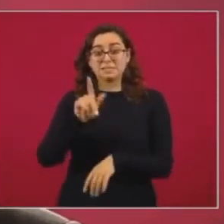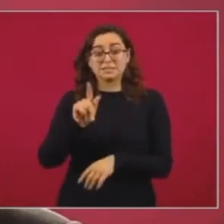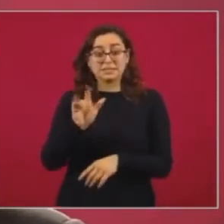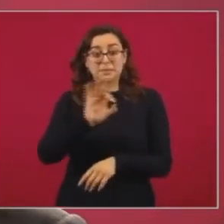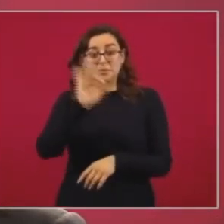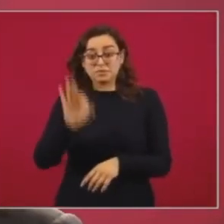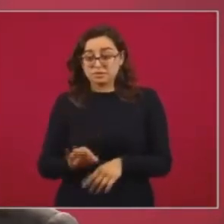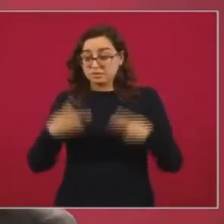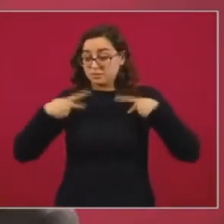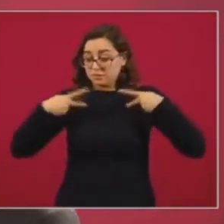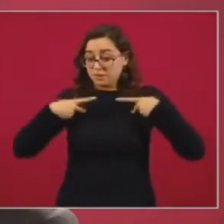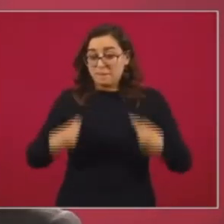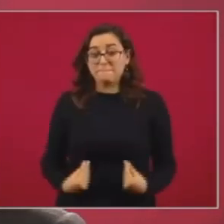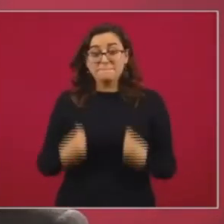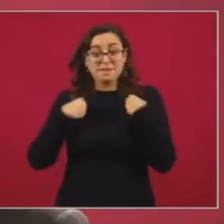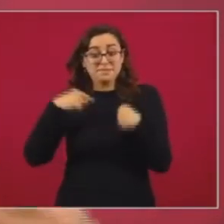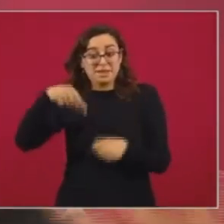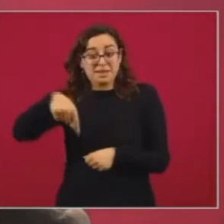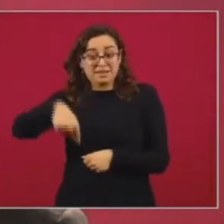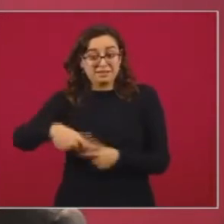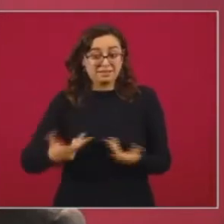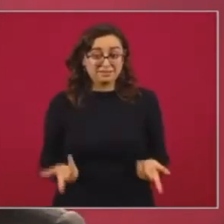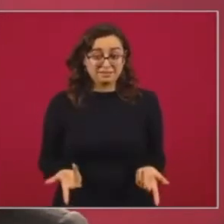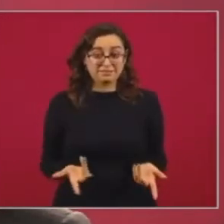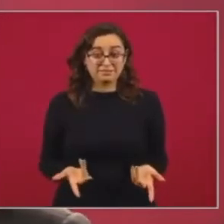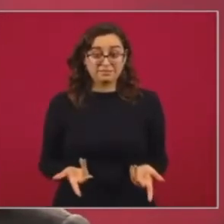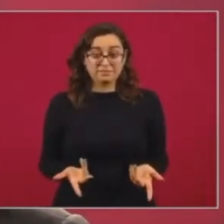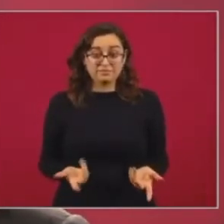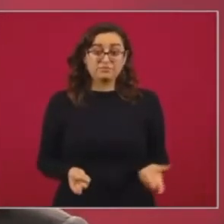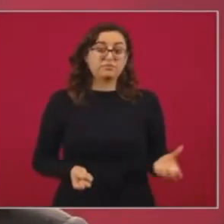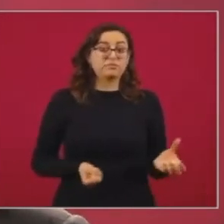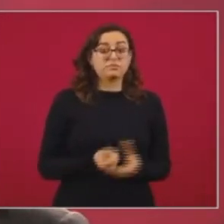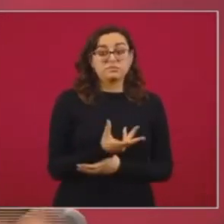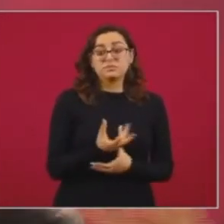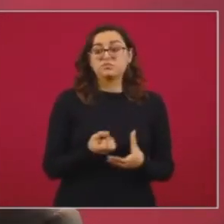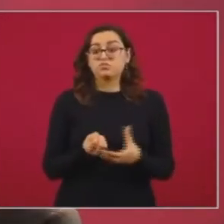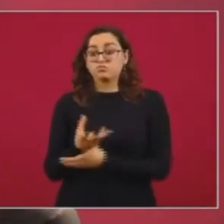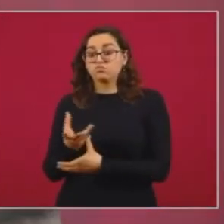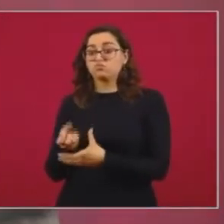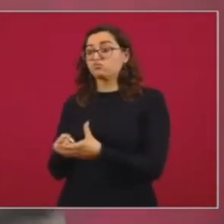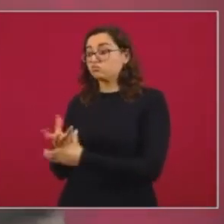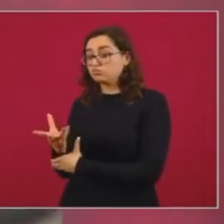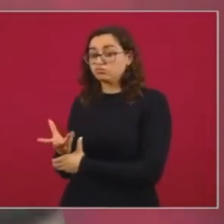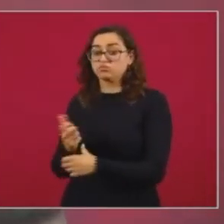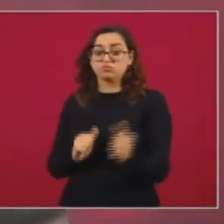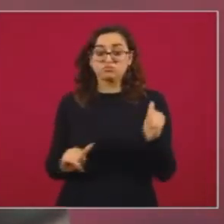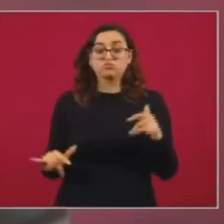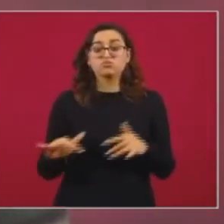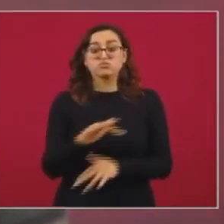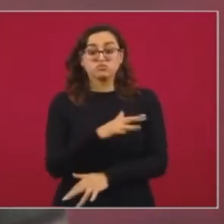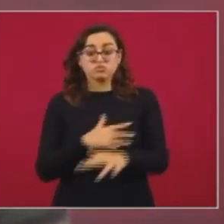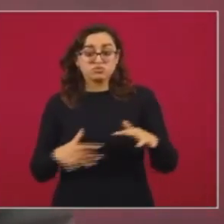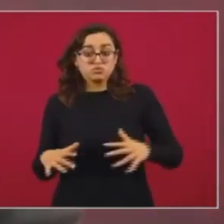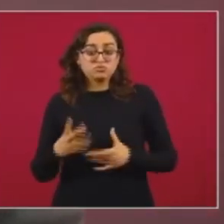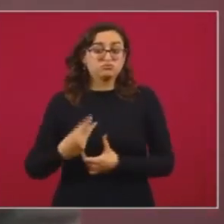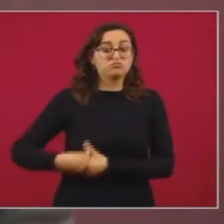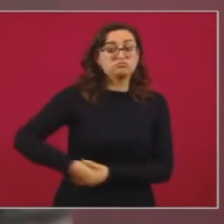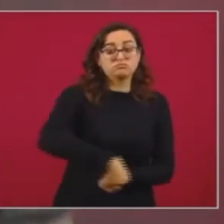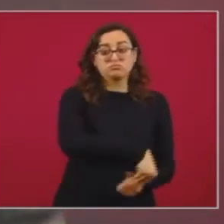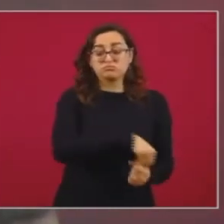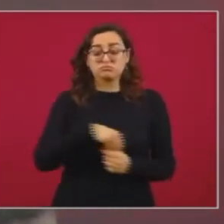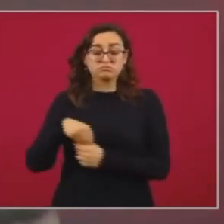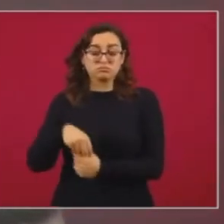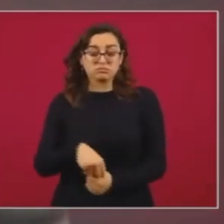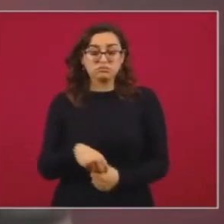México. Si salimos a espacios cerrados, si salimos a espacios concurridos, si